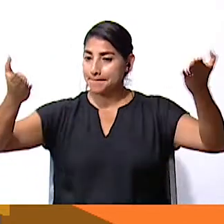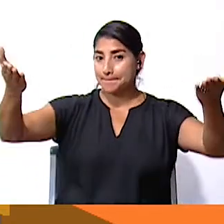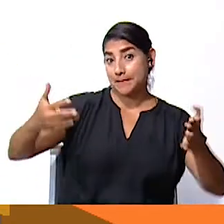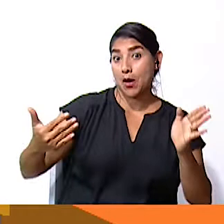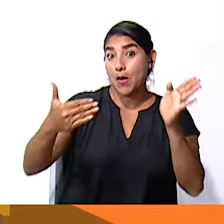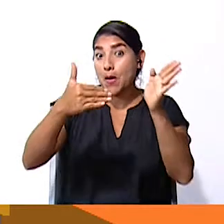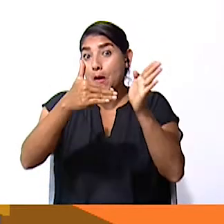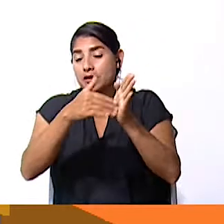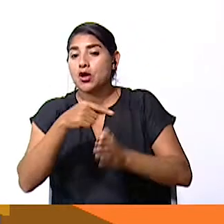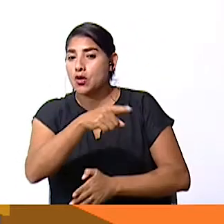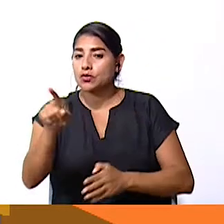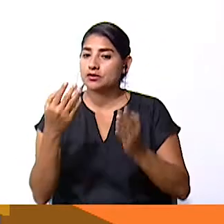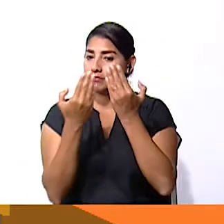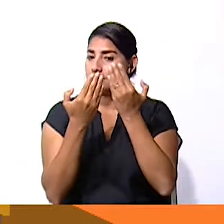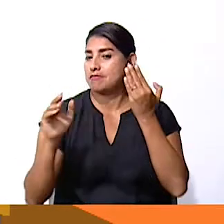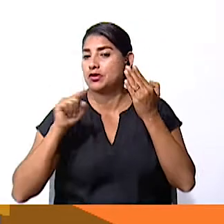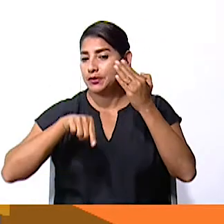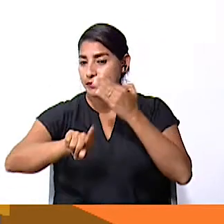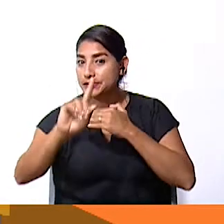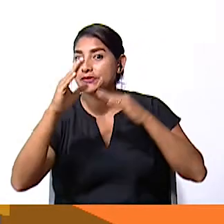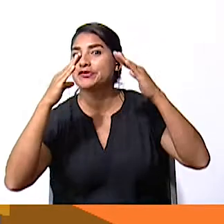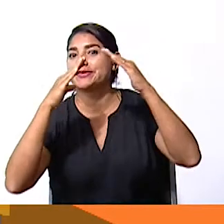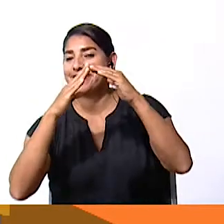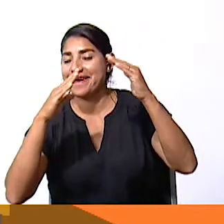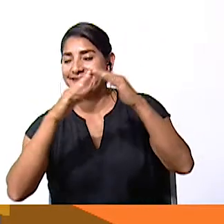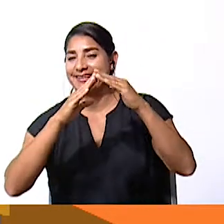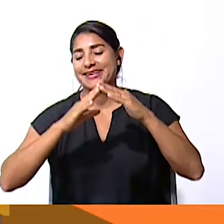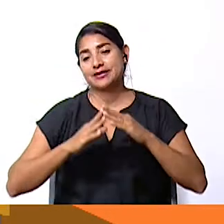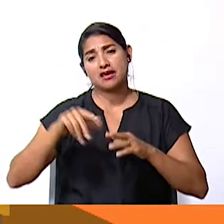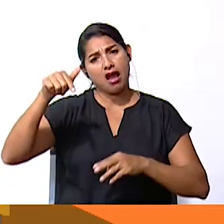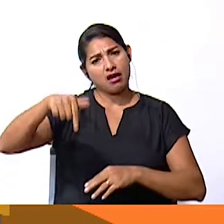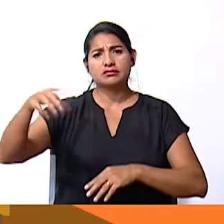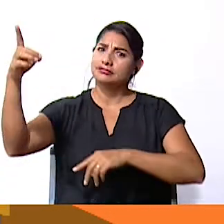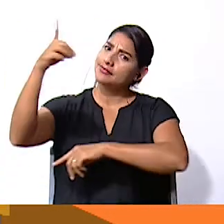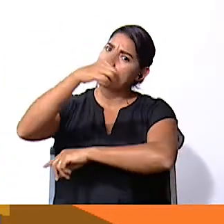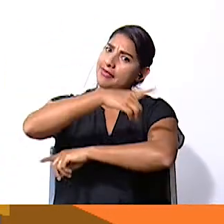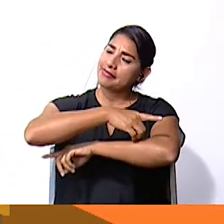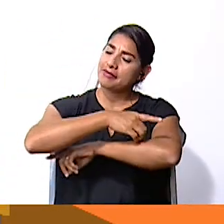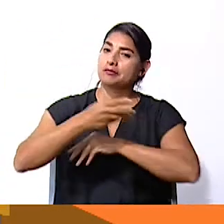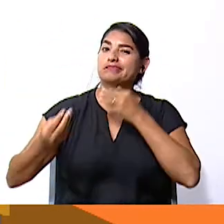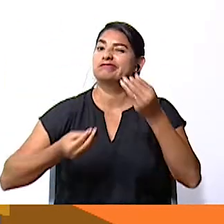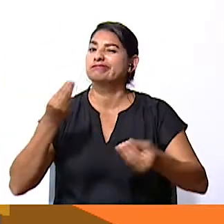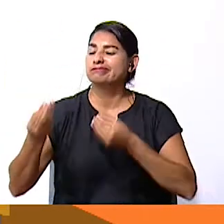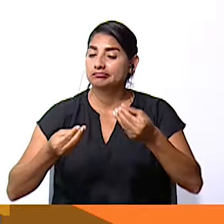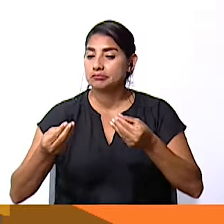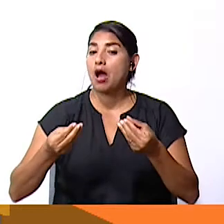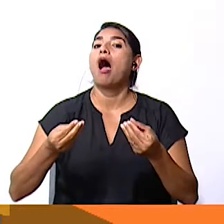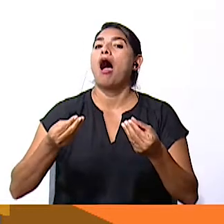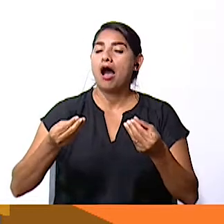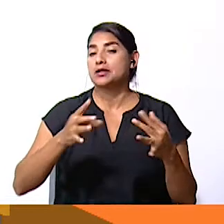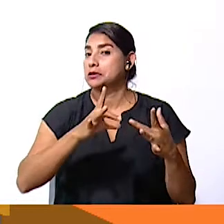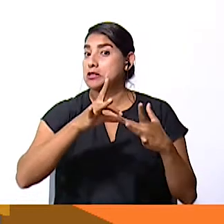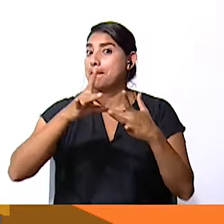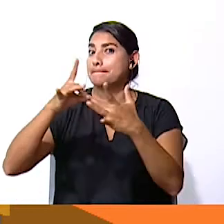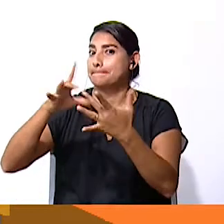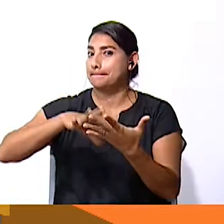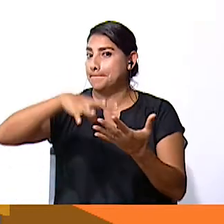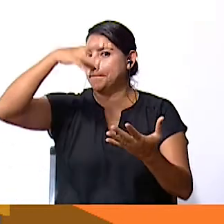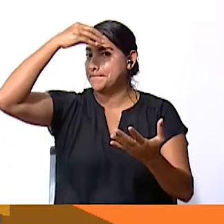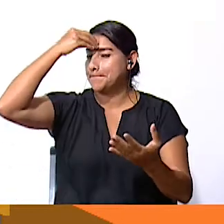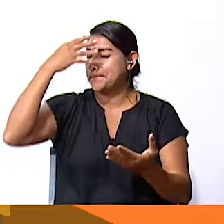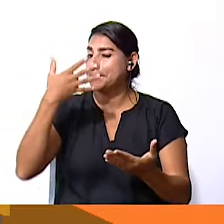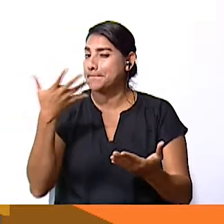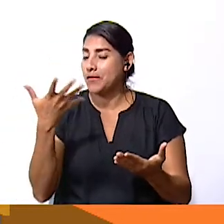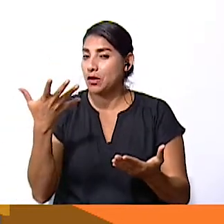que ustedes me abran las puertas de sus hogares. El día de hoy tendremos un programa muy especial en el que vamos